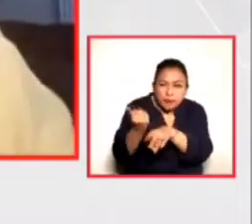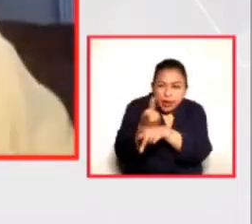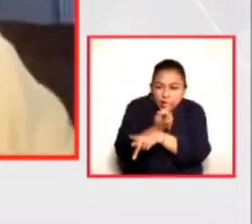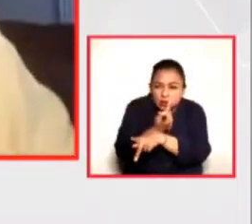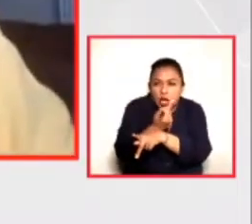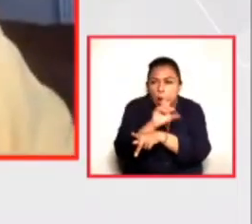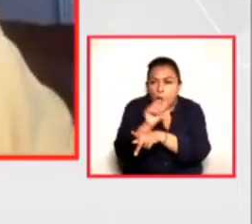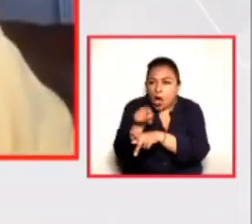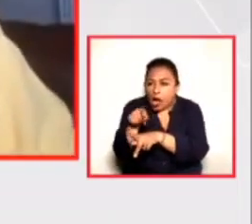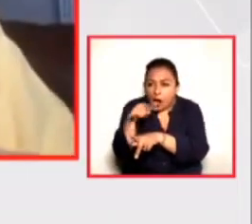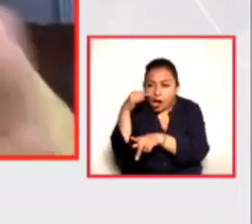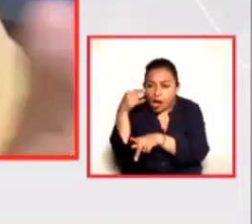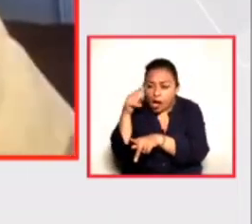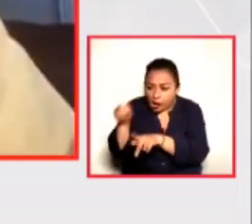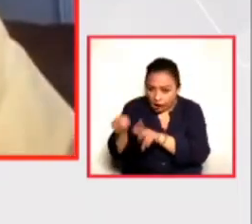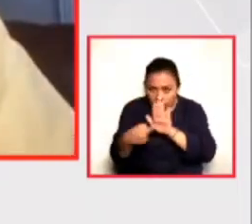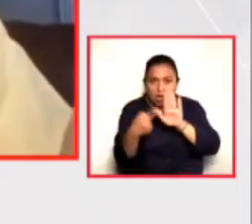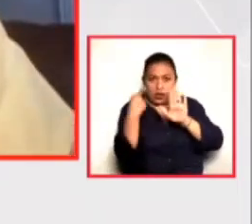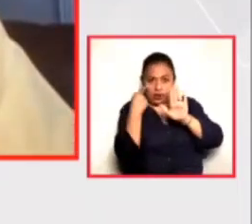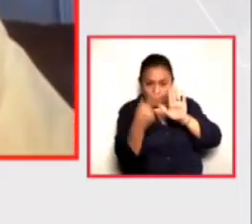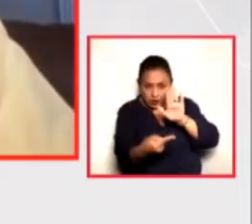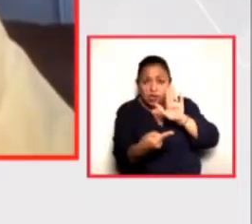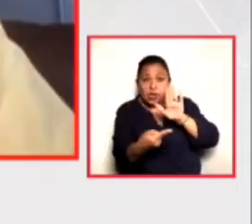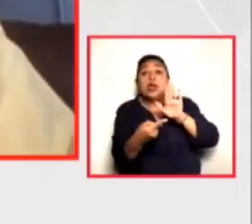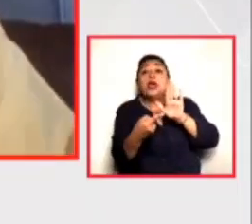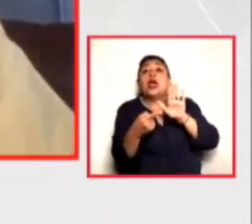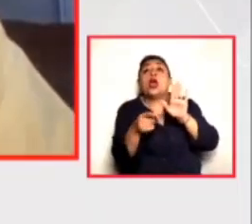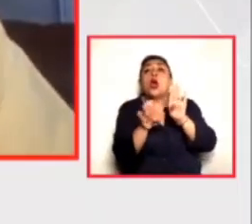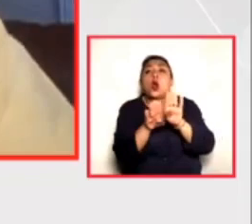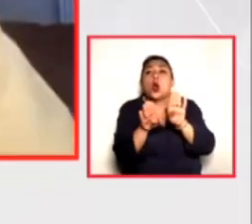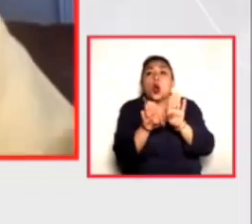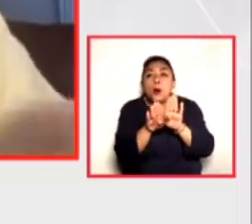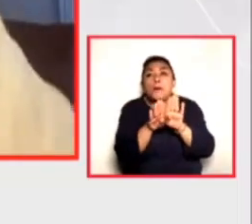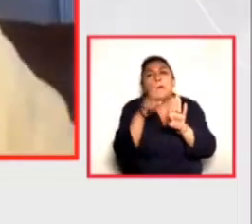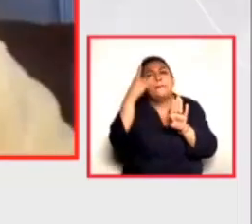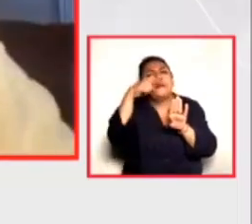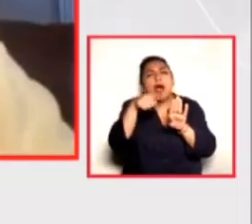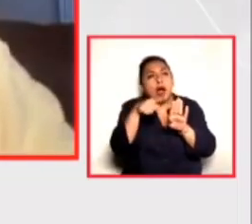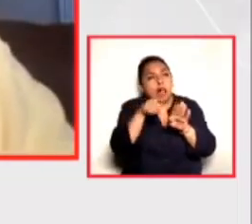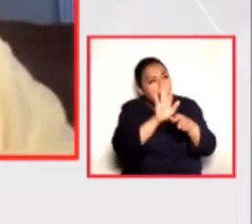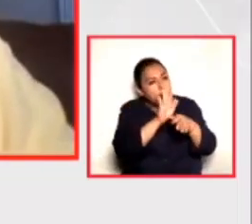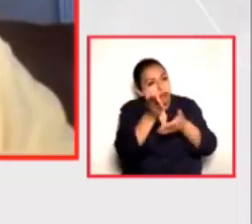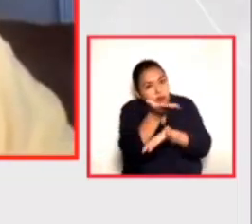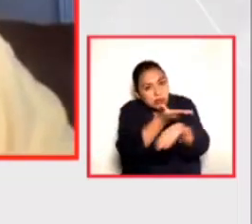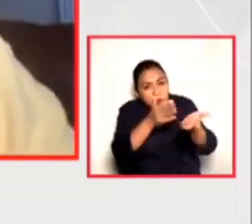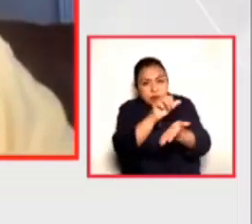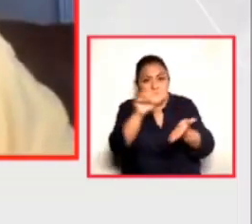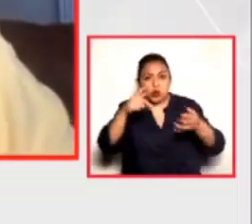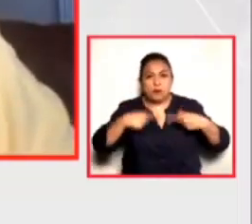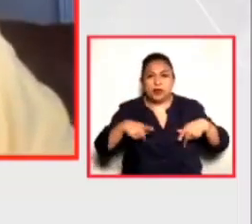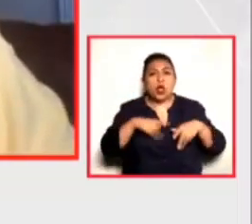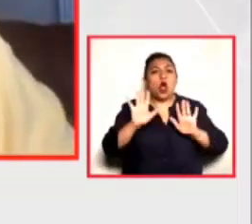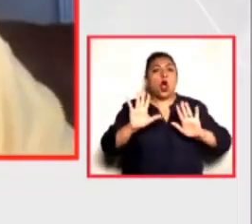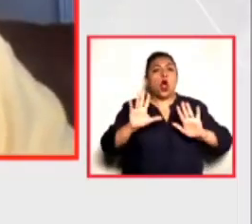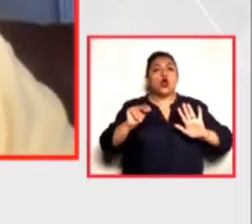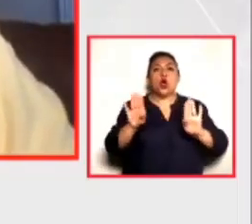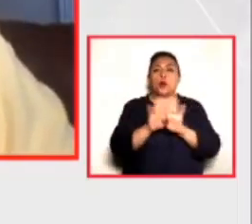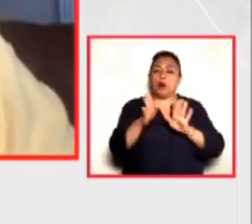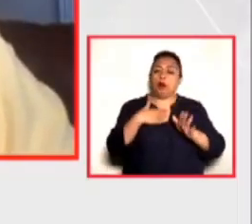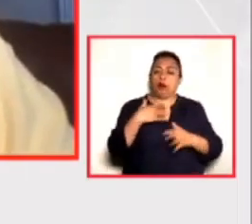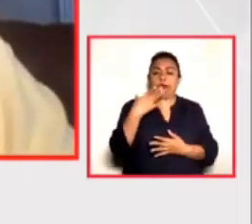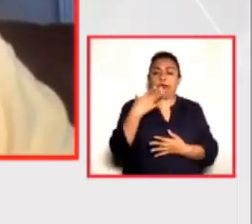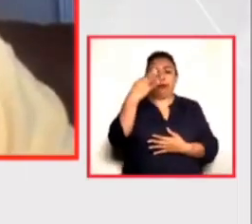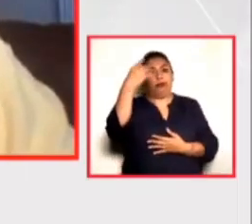aparentes y que lo hace con un criterio de servir a la ciudadanía y no ponerse como instrumento de